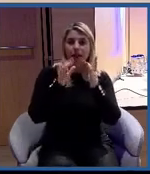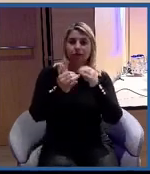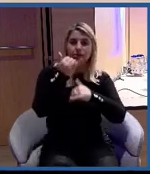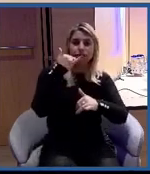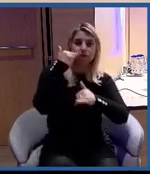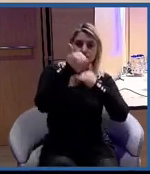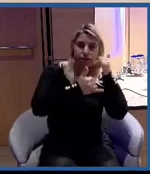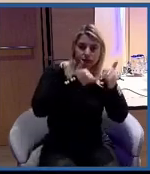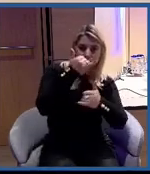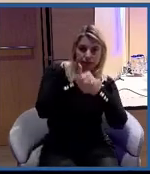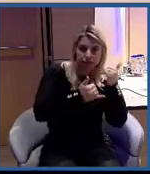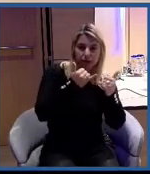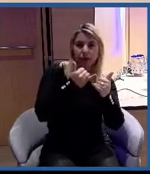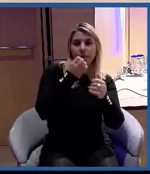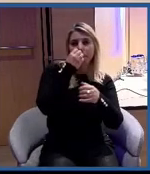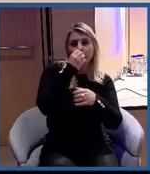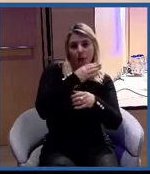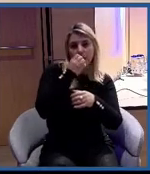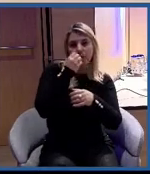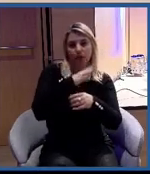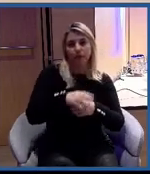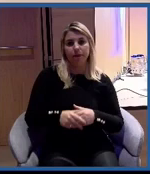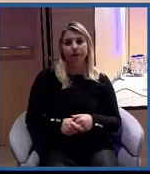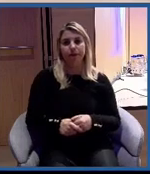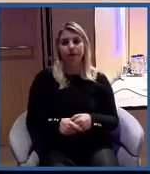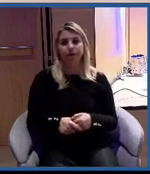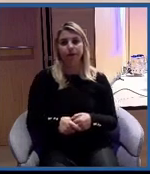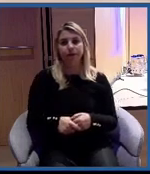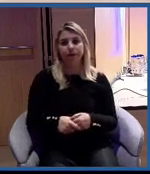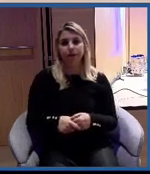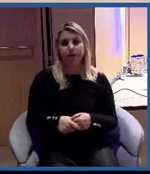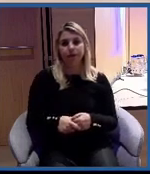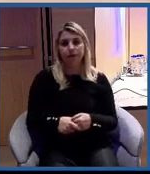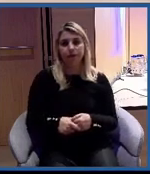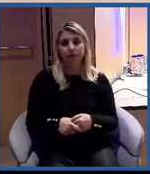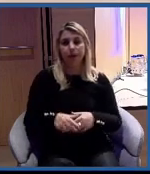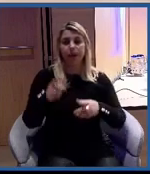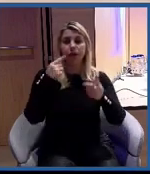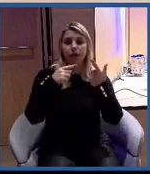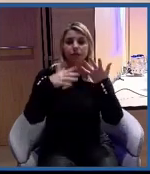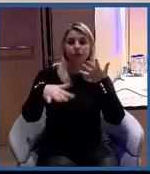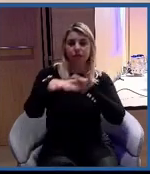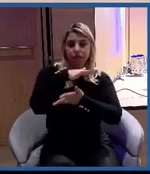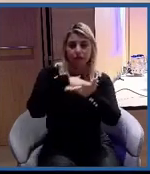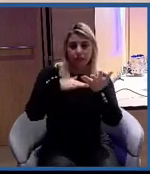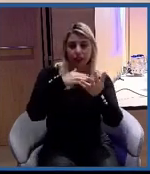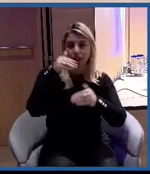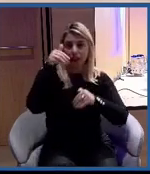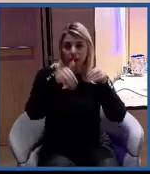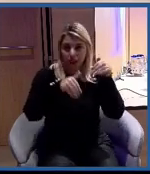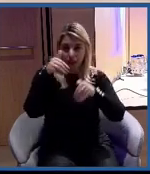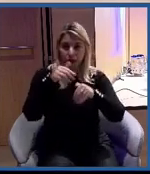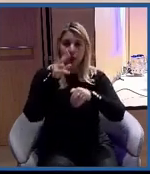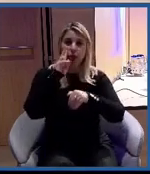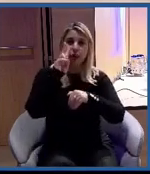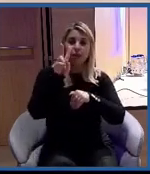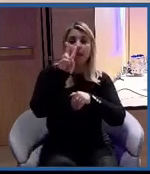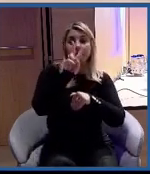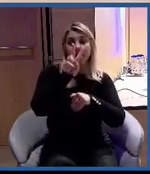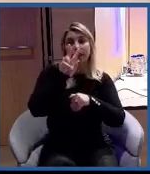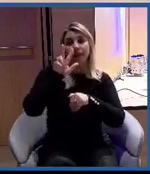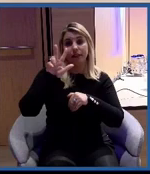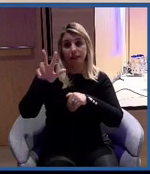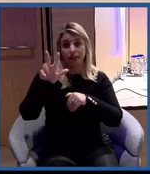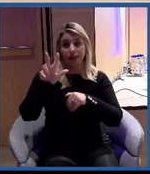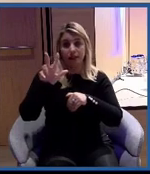estas fuentes de información Cuál fue el panorama en estas elecciones de 2023